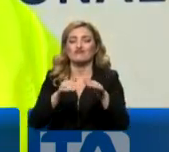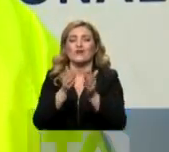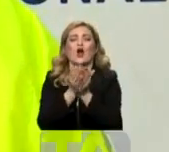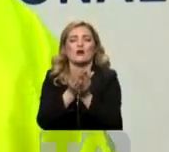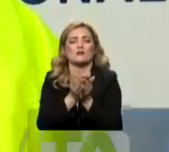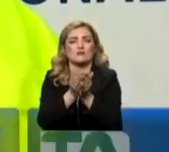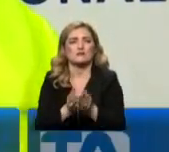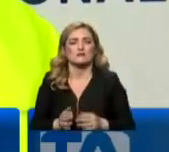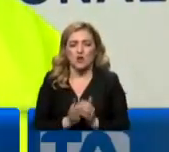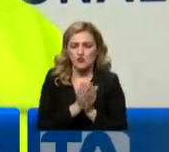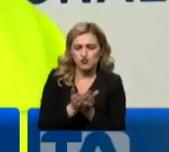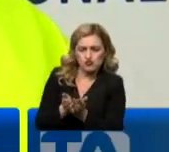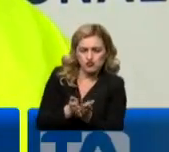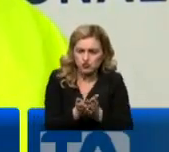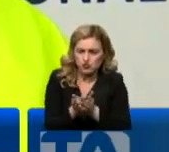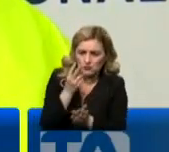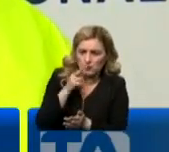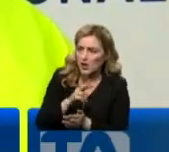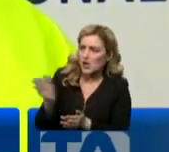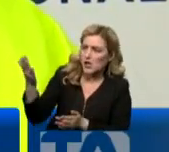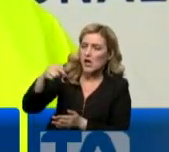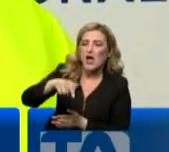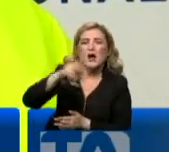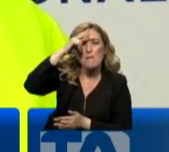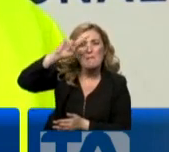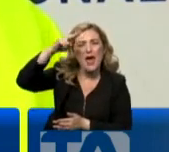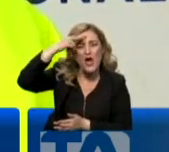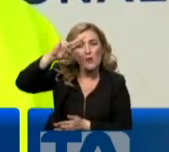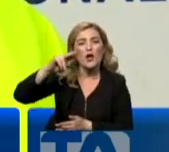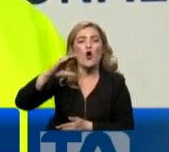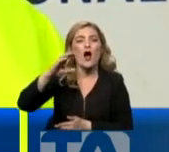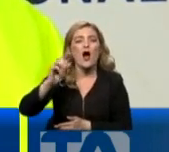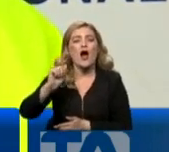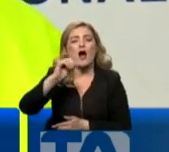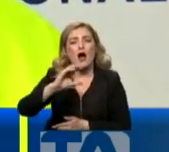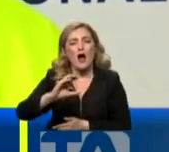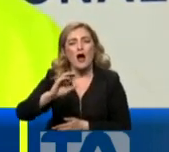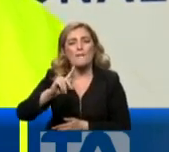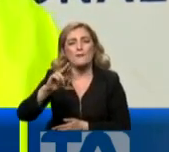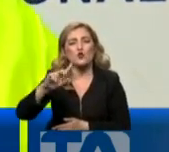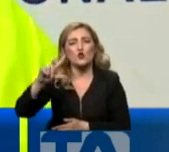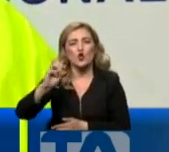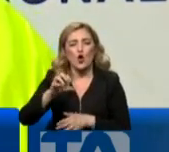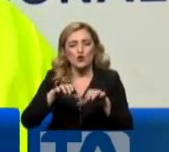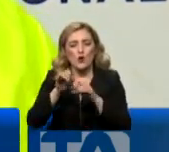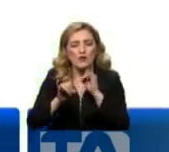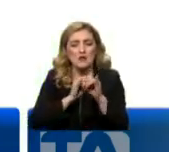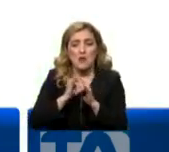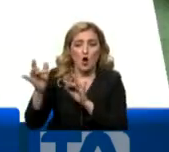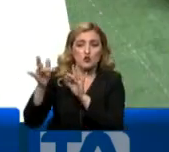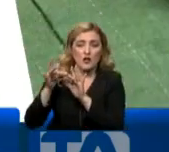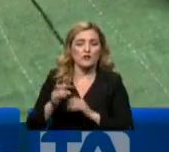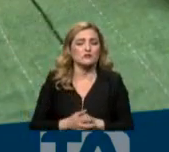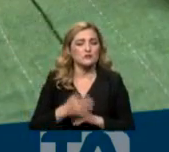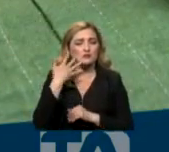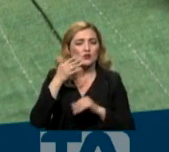pudo localizar una lancha rápida en las costas de Acapulco, en la República de México, gracias a la coordinación internacional que mantenemos. Esto